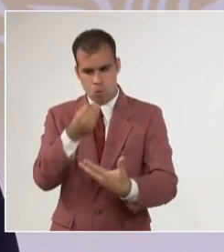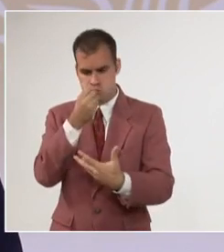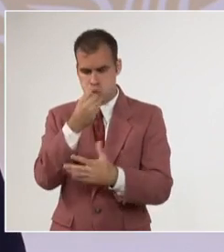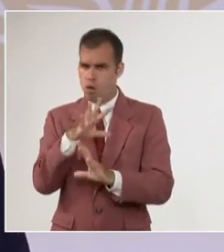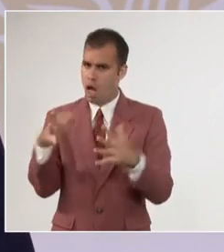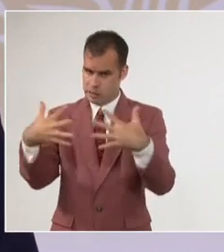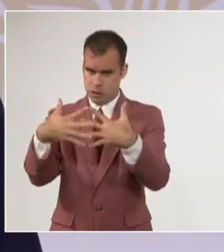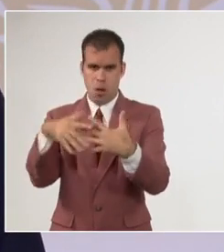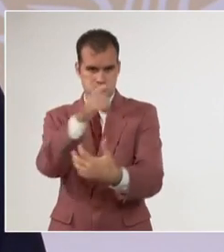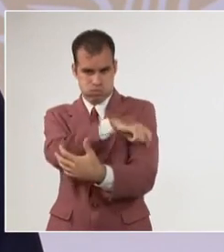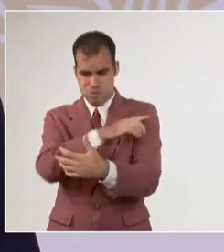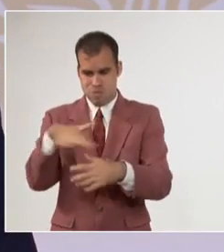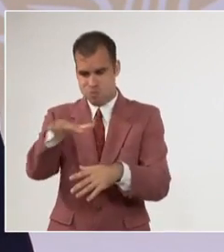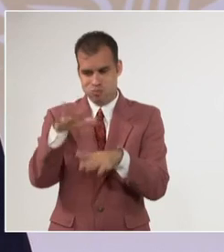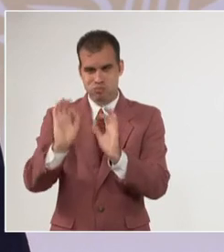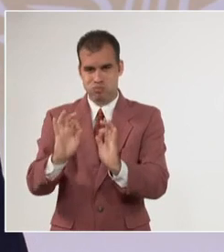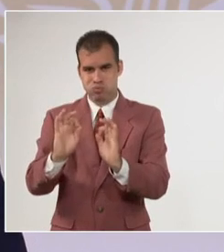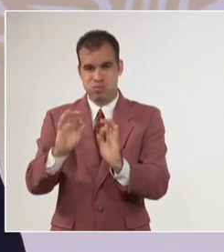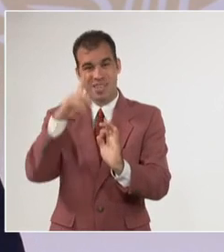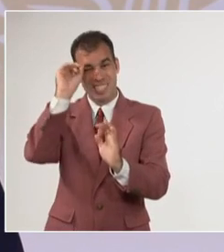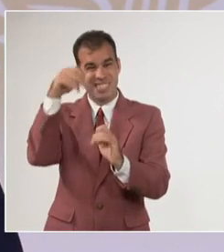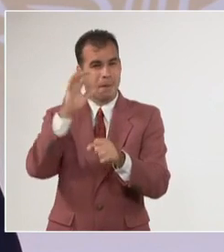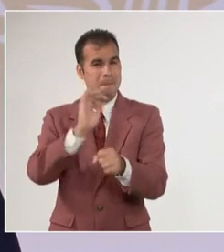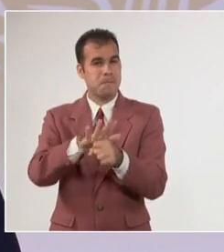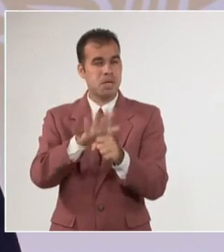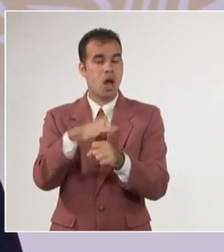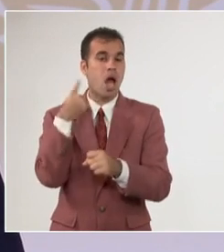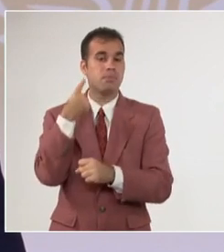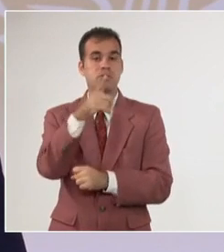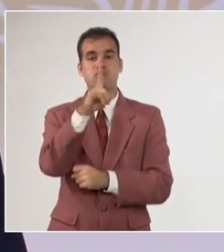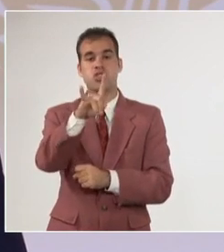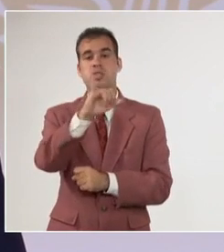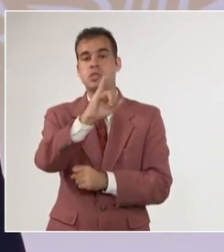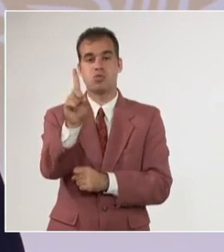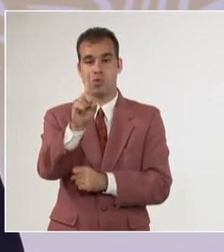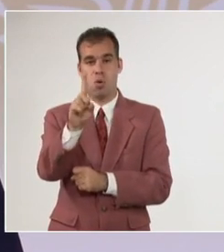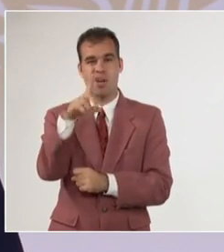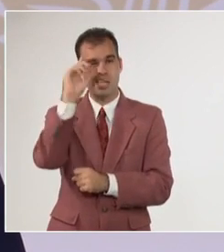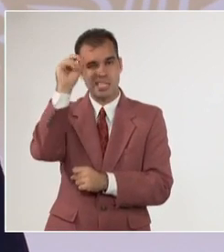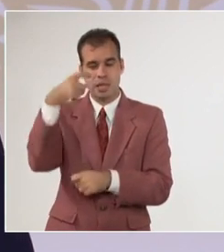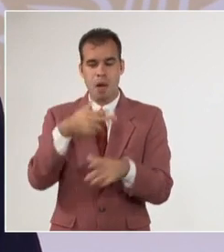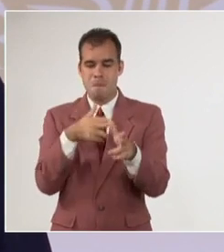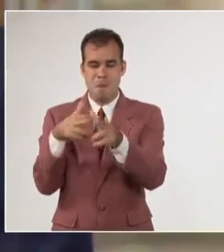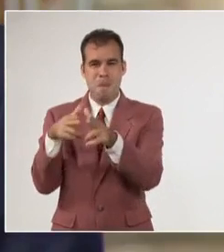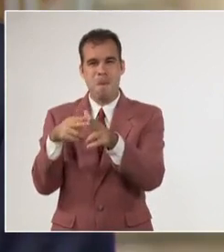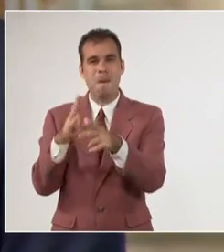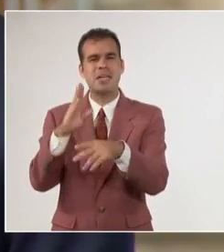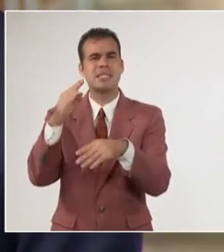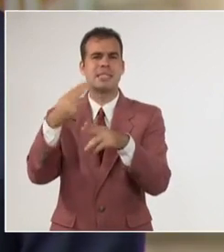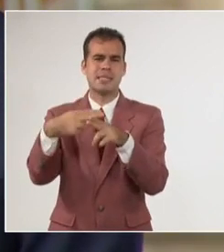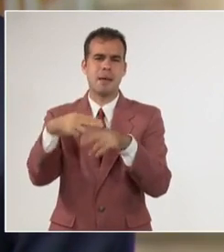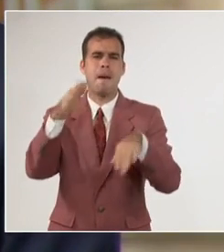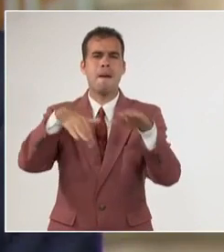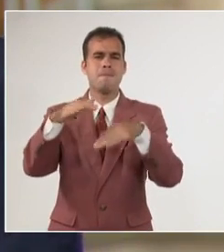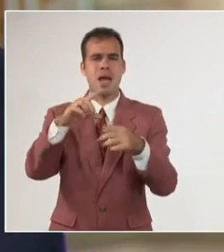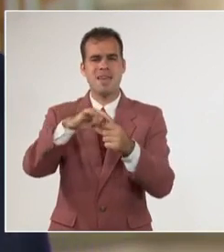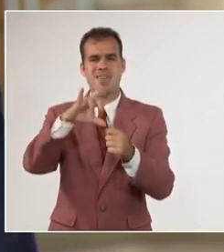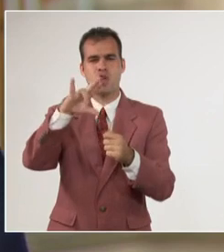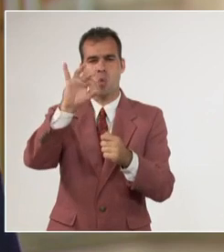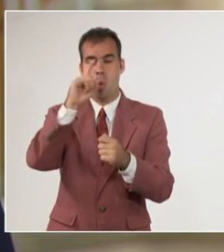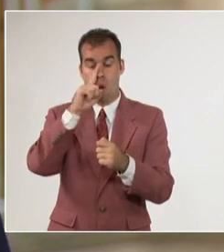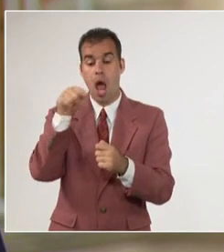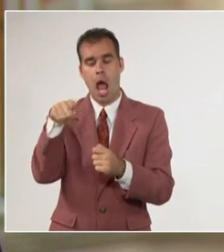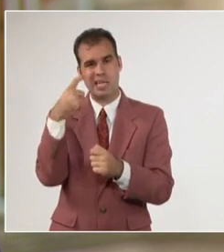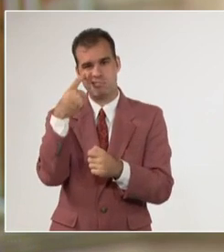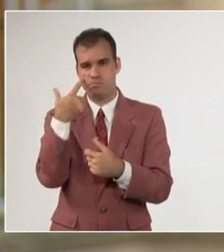de la invasión mercenaria por Playa Girón en 1961 marca sensiblemente el carácter